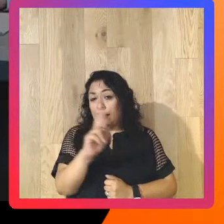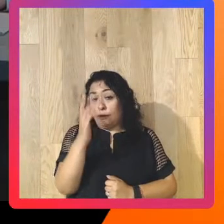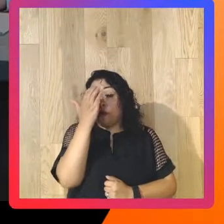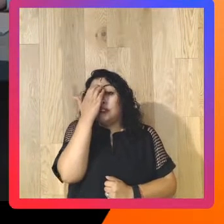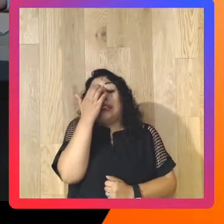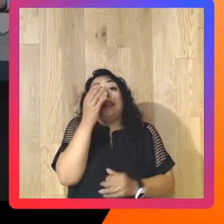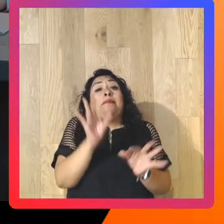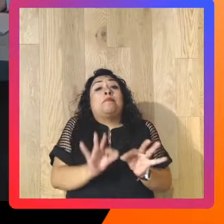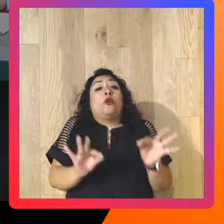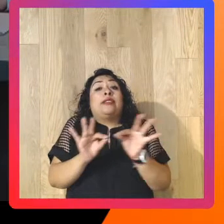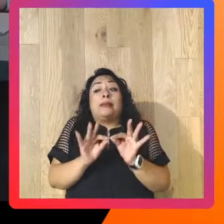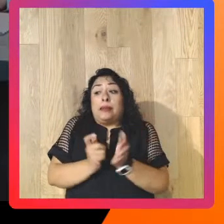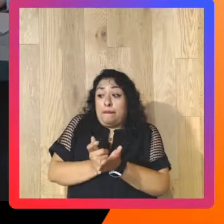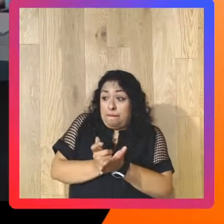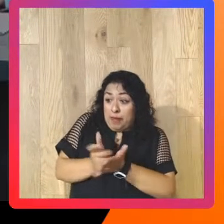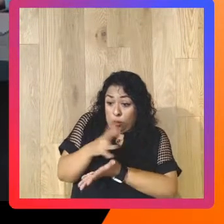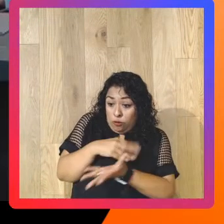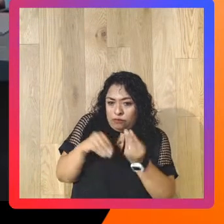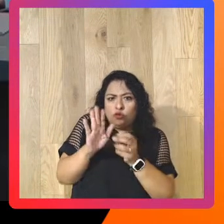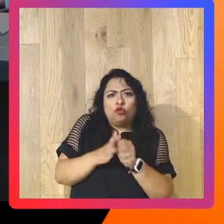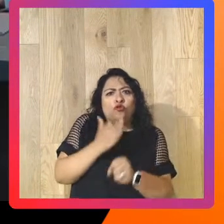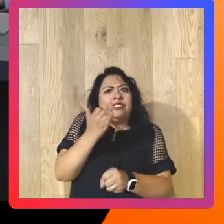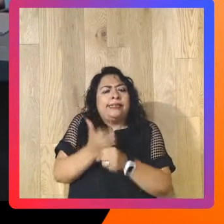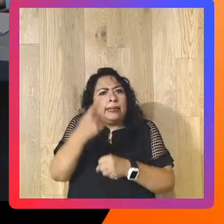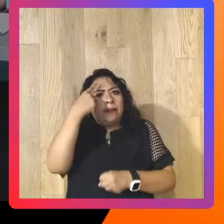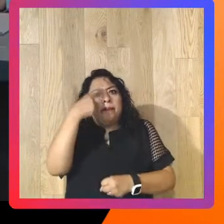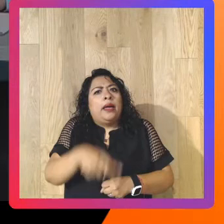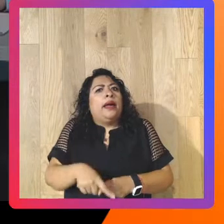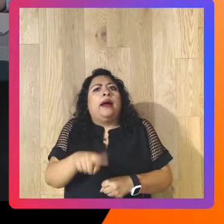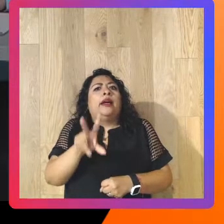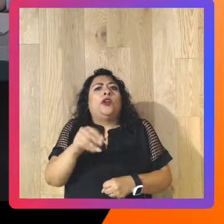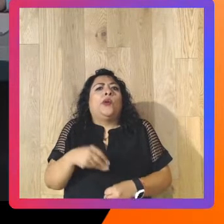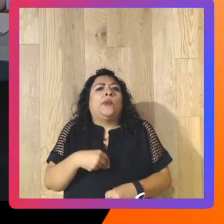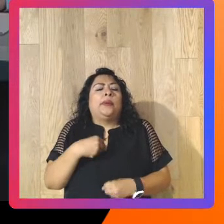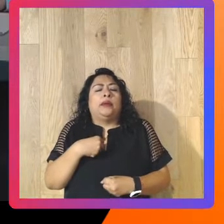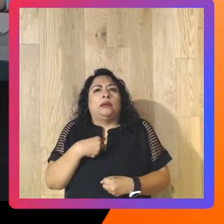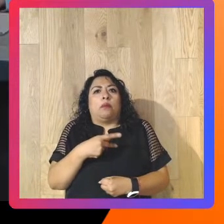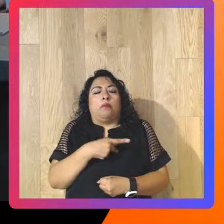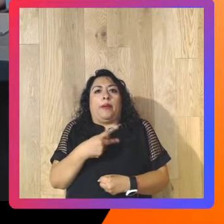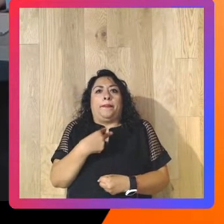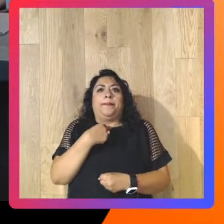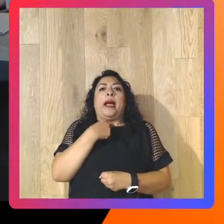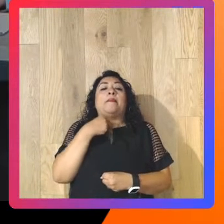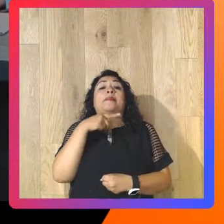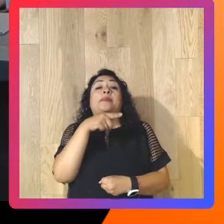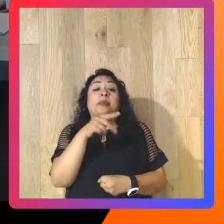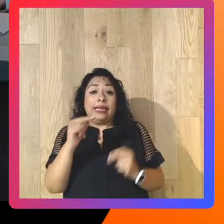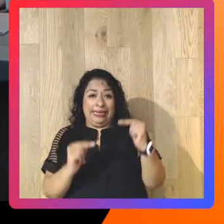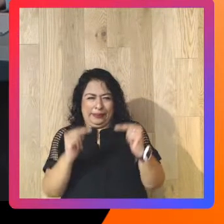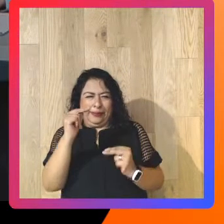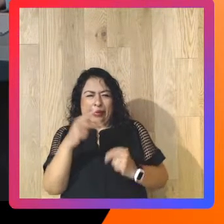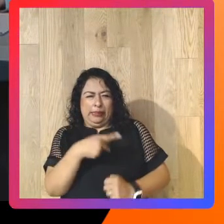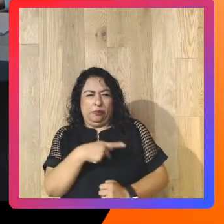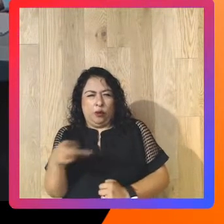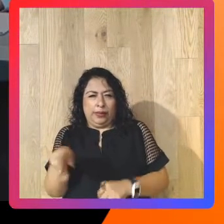es básico que la remuneración sea suficiente para no vivir en pobreza. Los niveles de